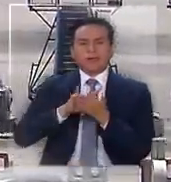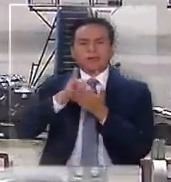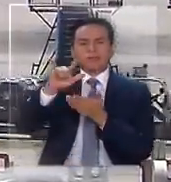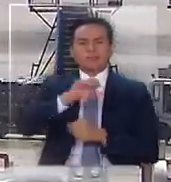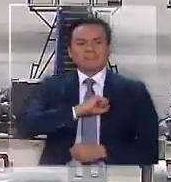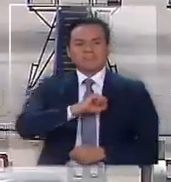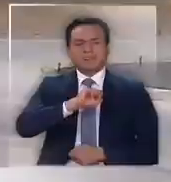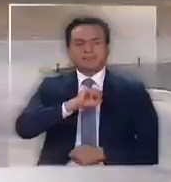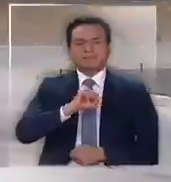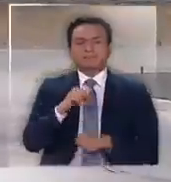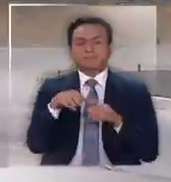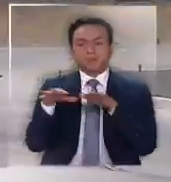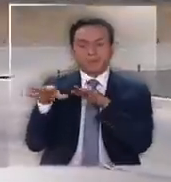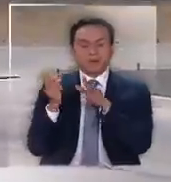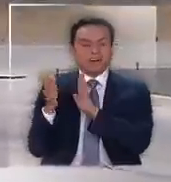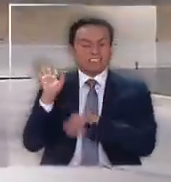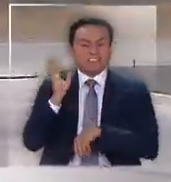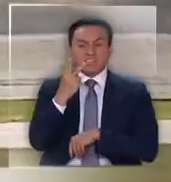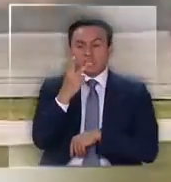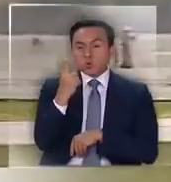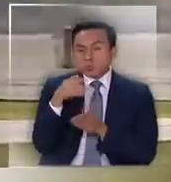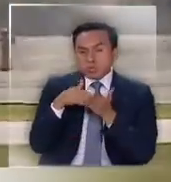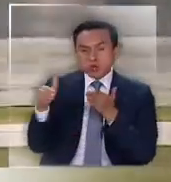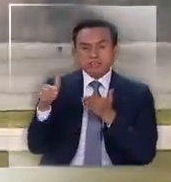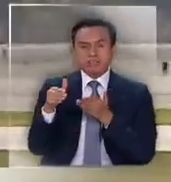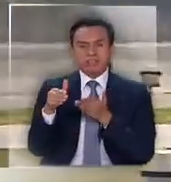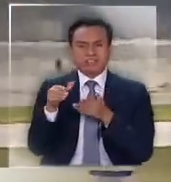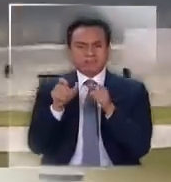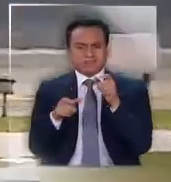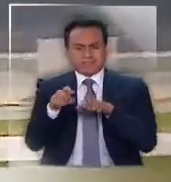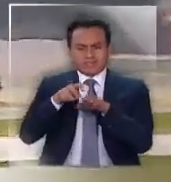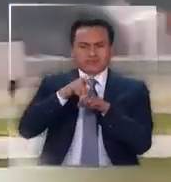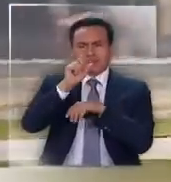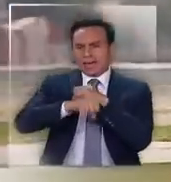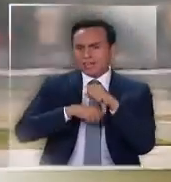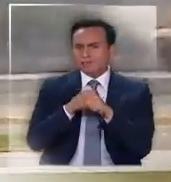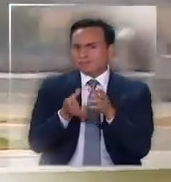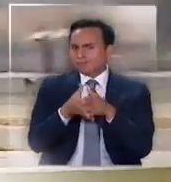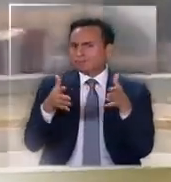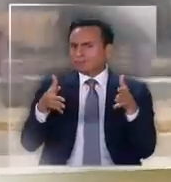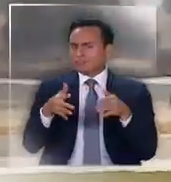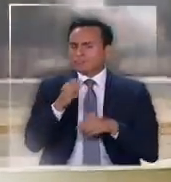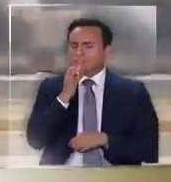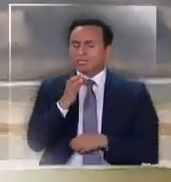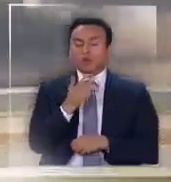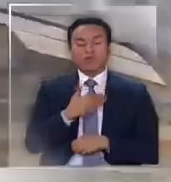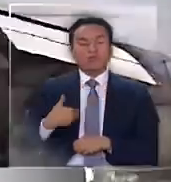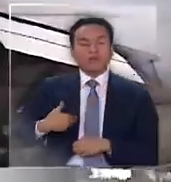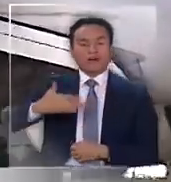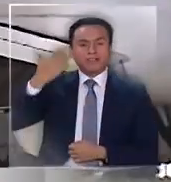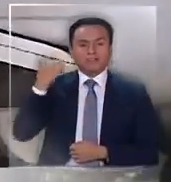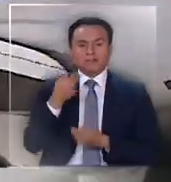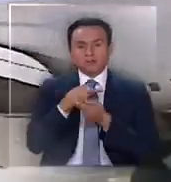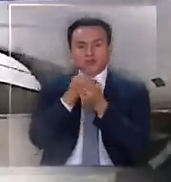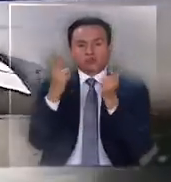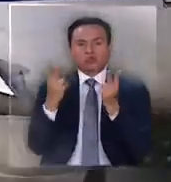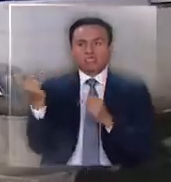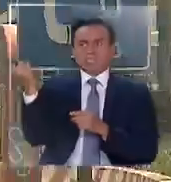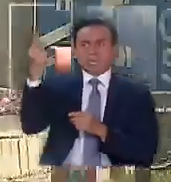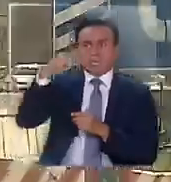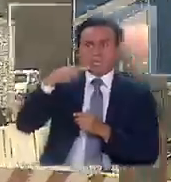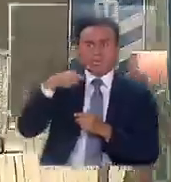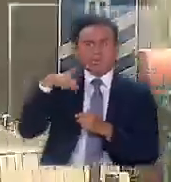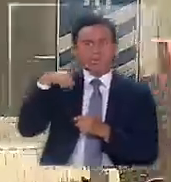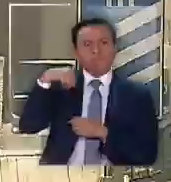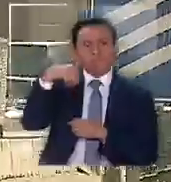de Santiago mueve más de 21 millones de pasajeros por año y pese a que el gobierno anterior anunció la llegada de